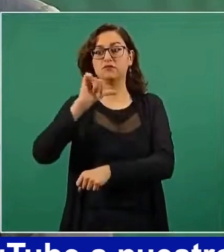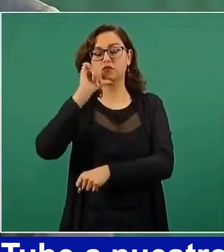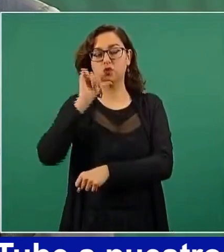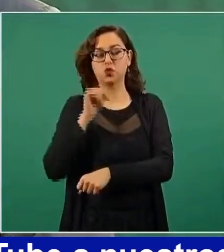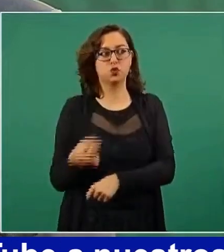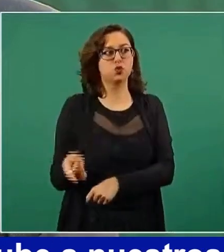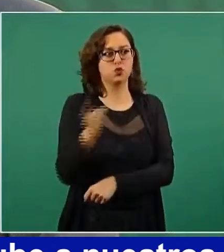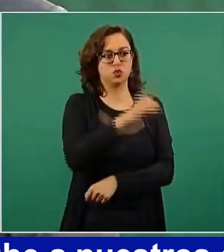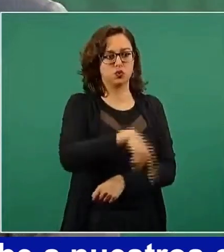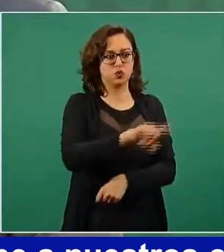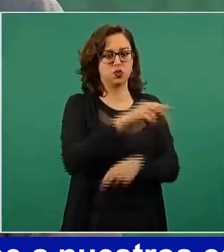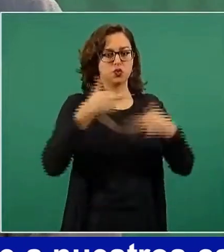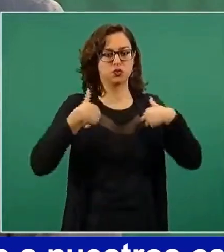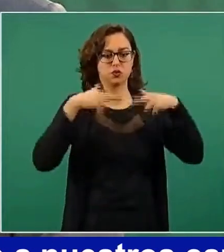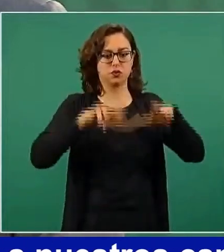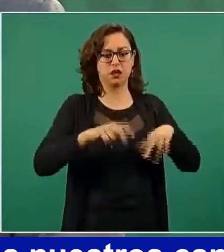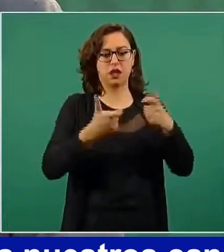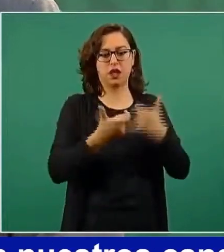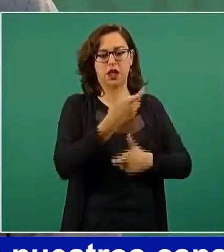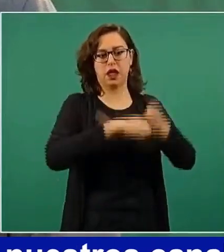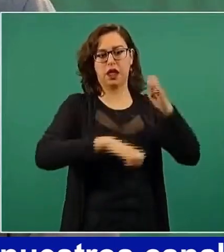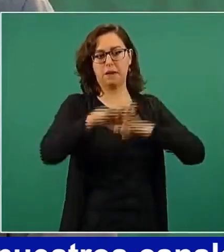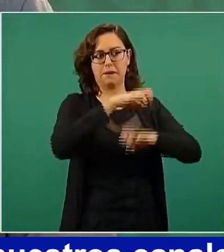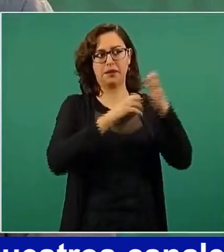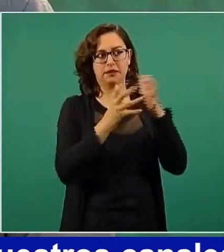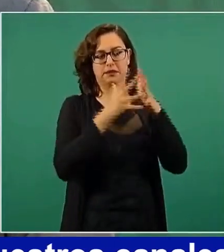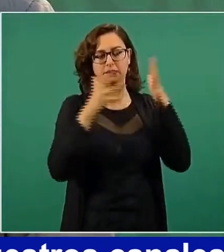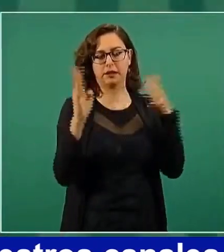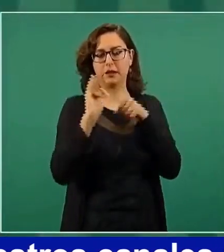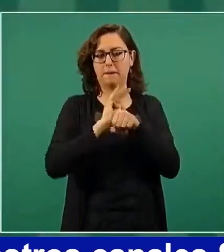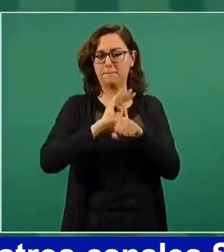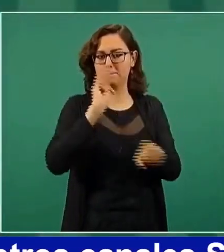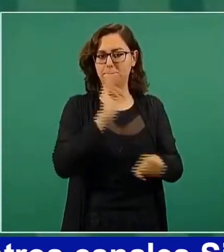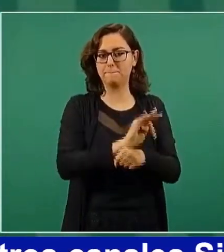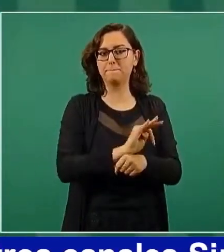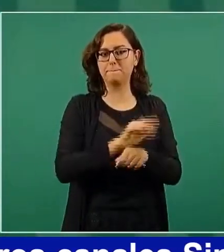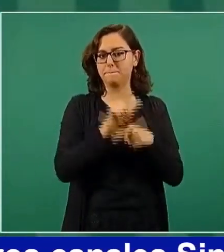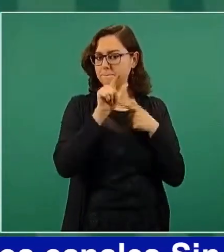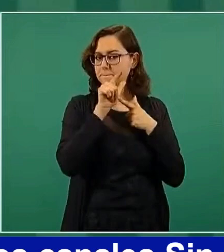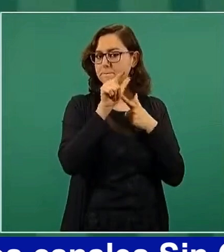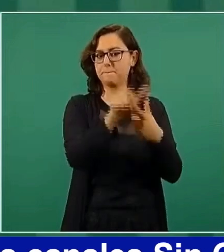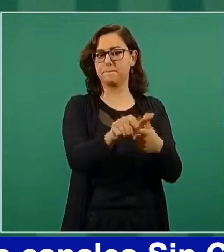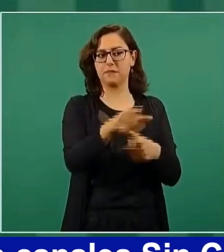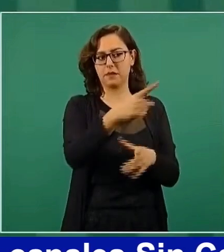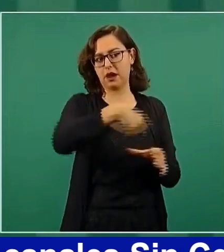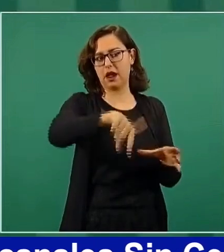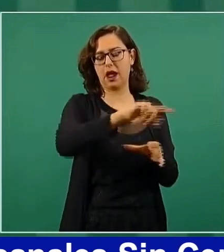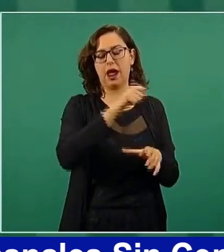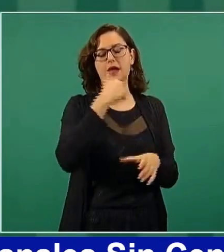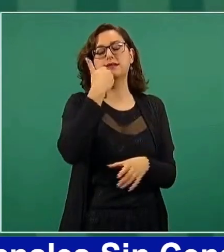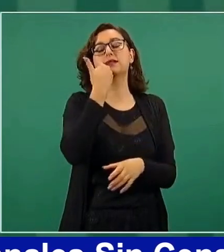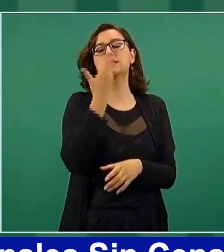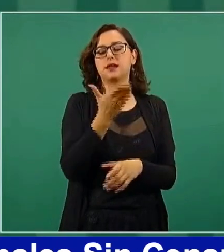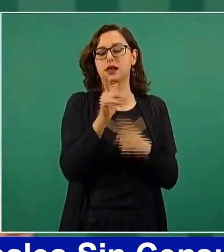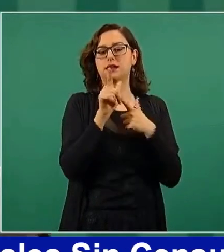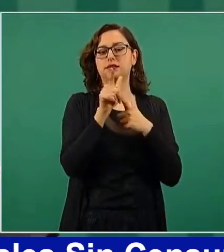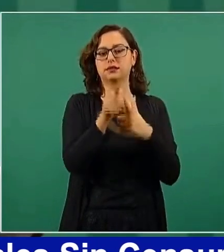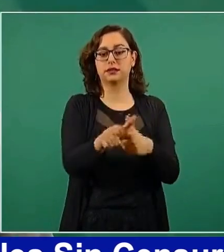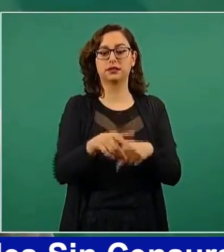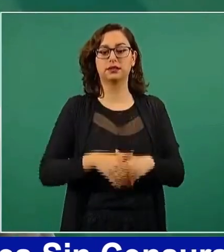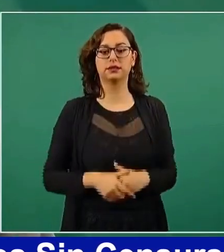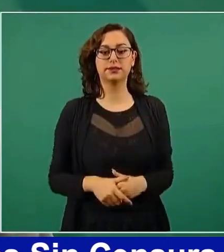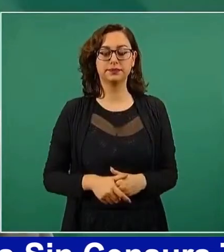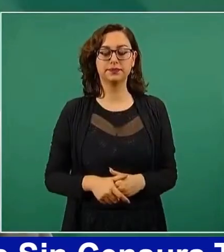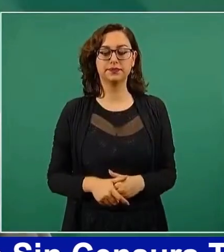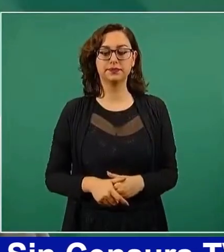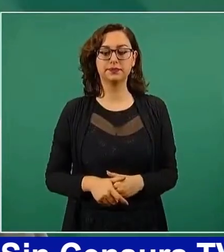los representantes de las corporaciones económicas, empresariales, financieras. Eso es lo que